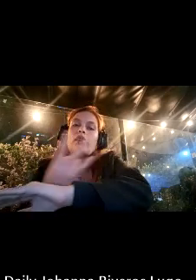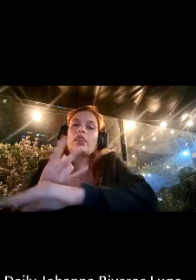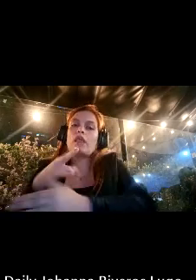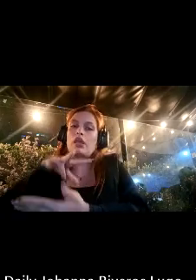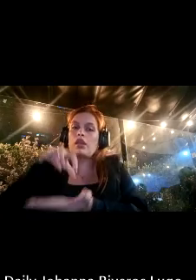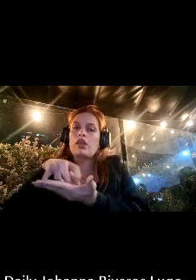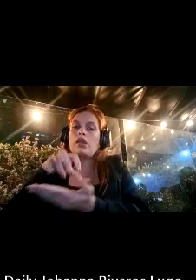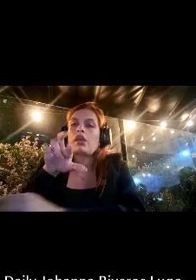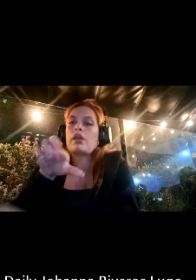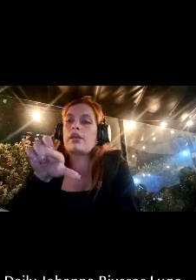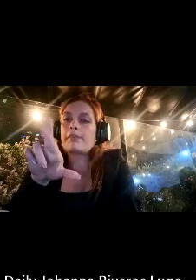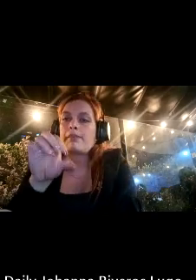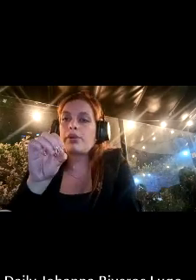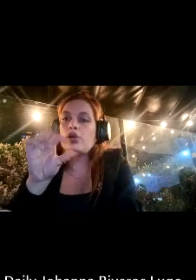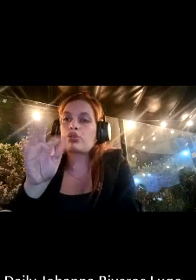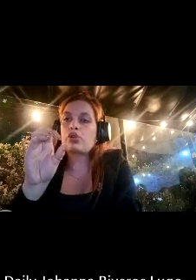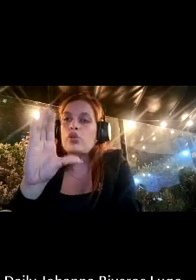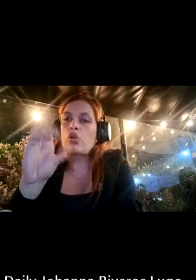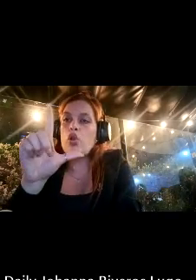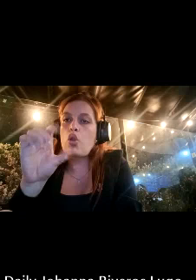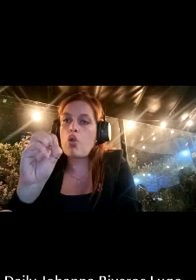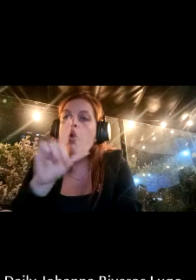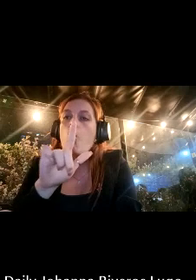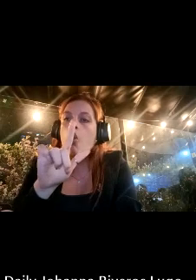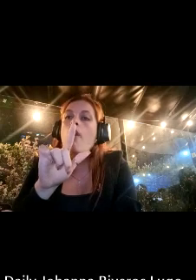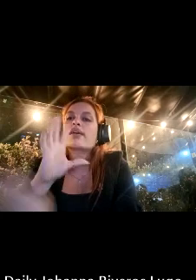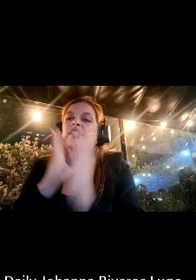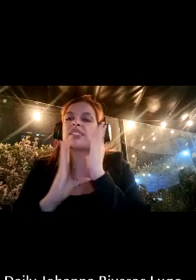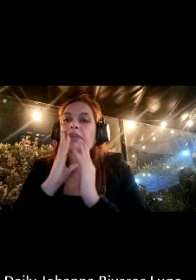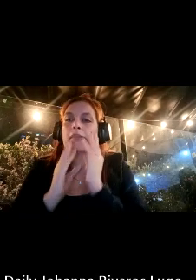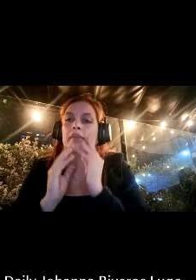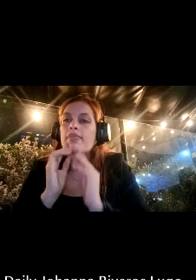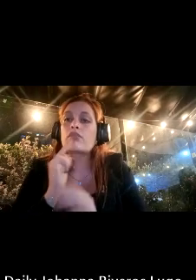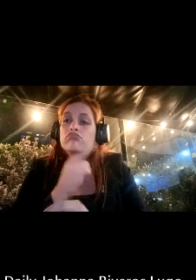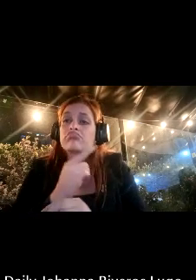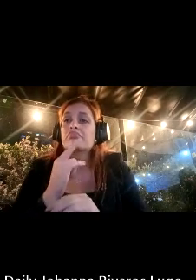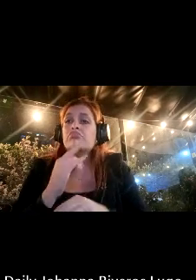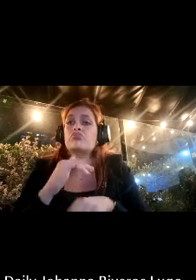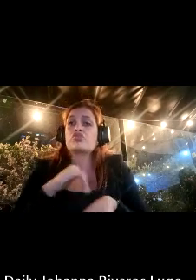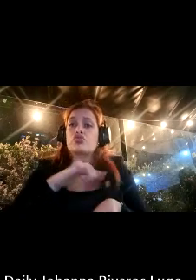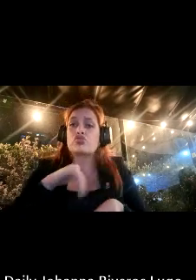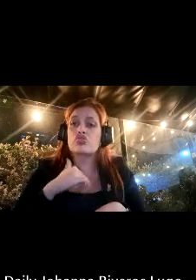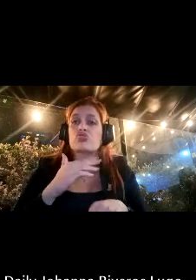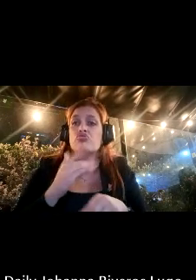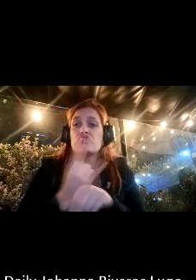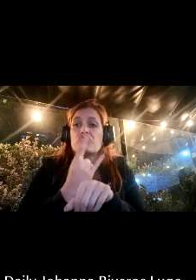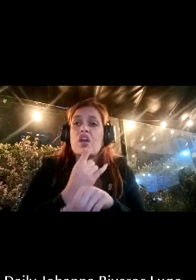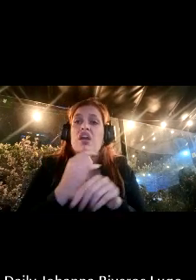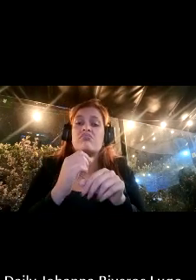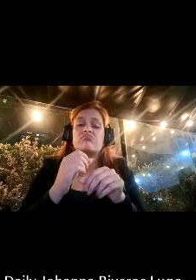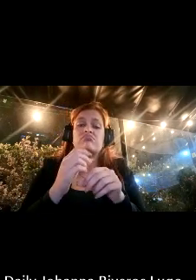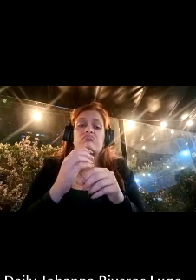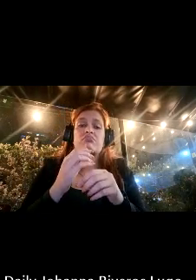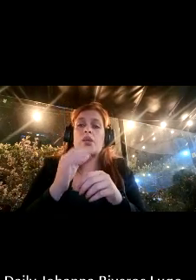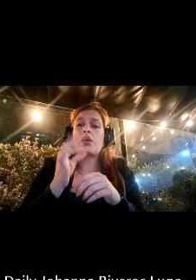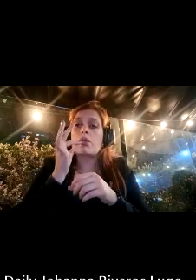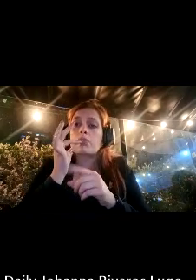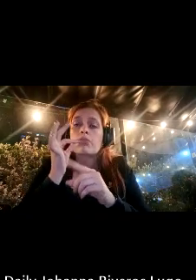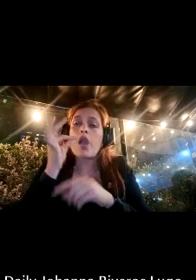Entonces, vamos a usar todo lo que tenemos a nuestro alcance, sea botellas, cronómetros, termómetros, rampas, todo lo